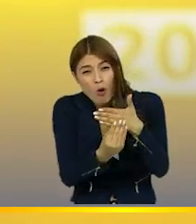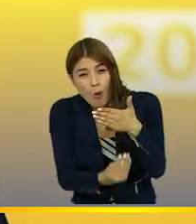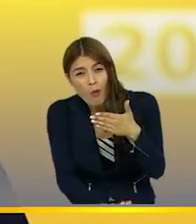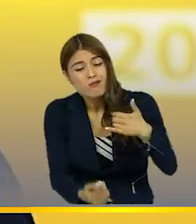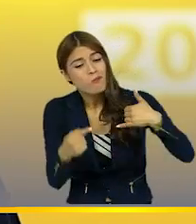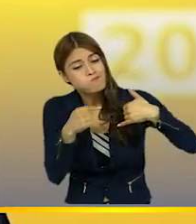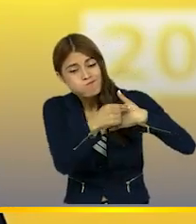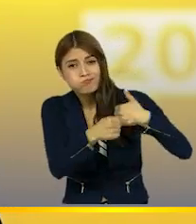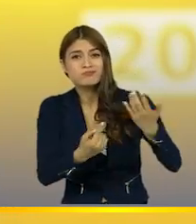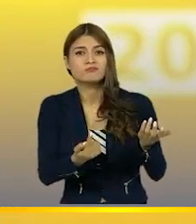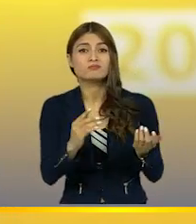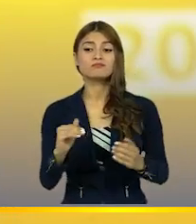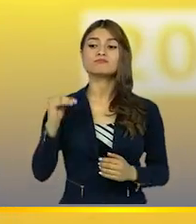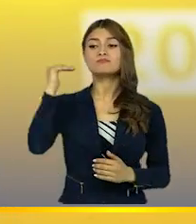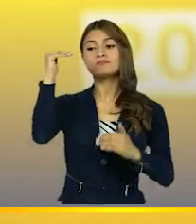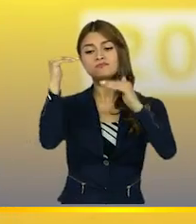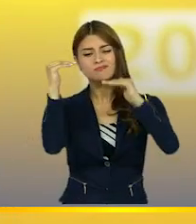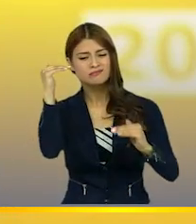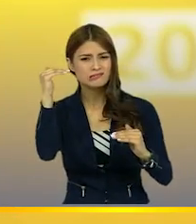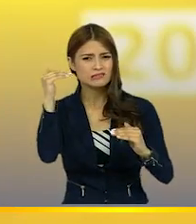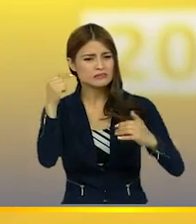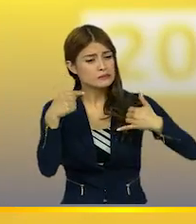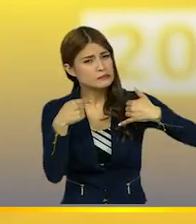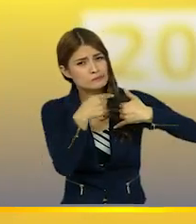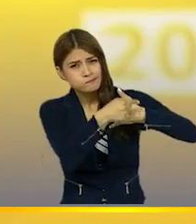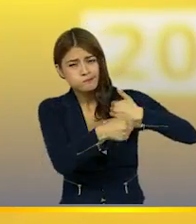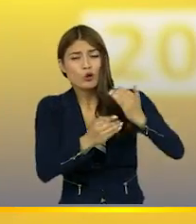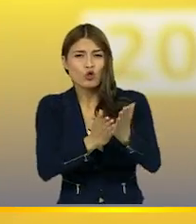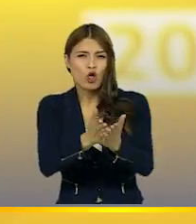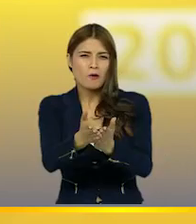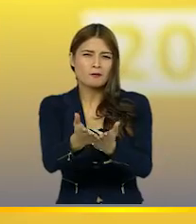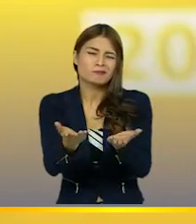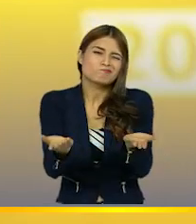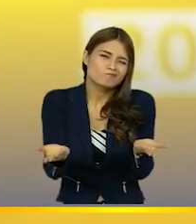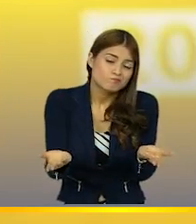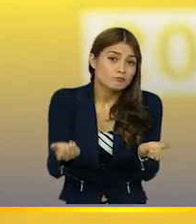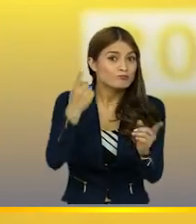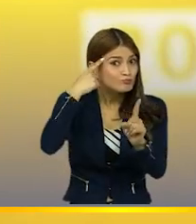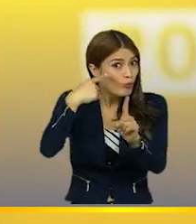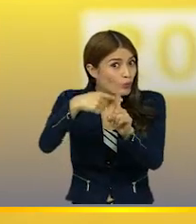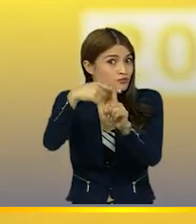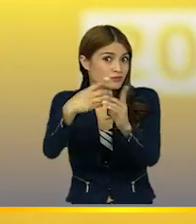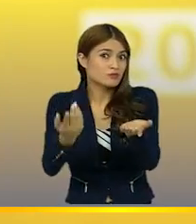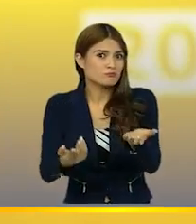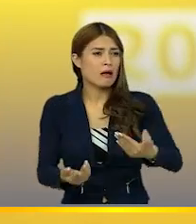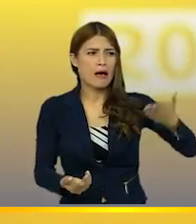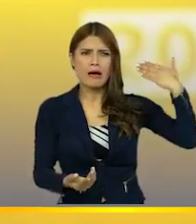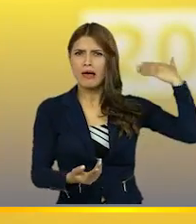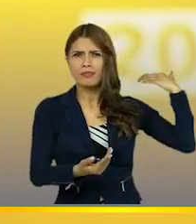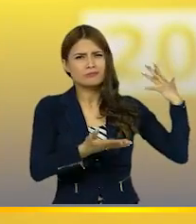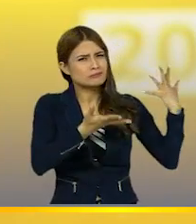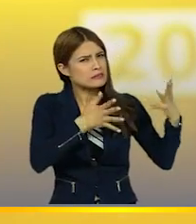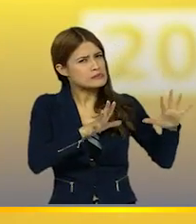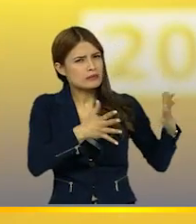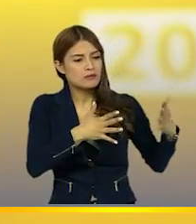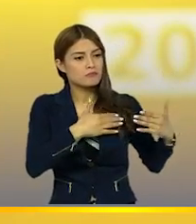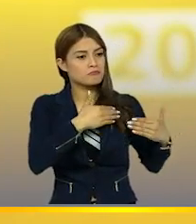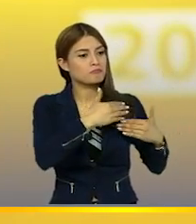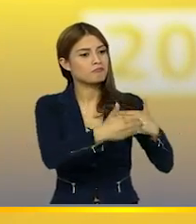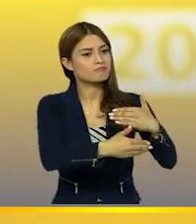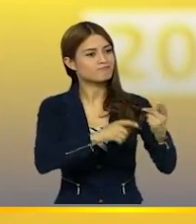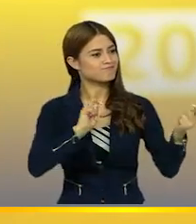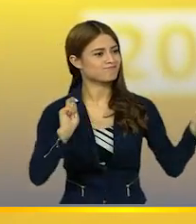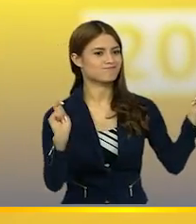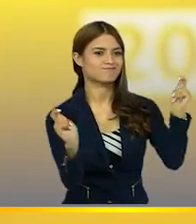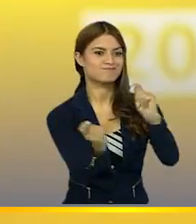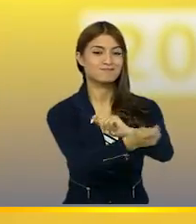y demasiada desigualdad, pero que es hoy un país mejor que antes. Un país en